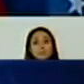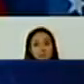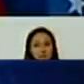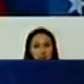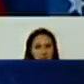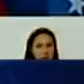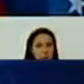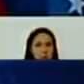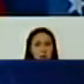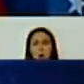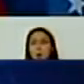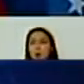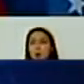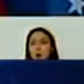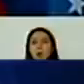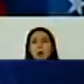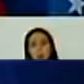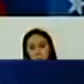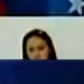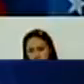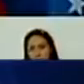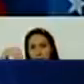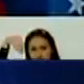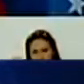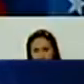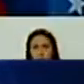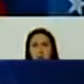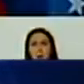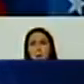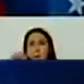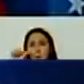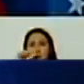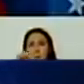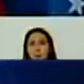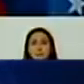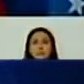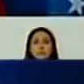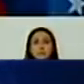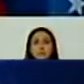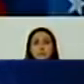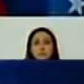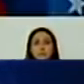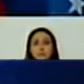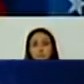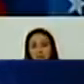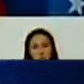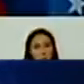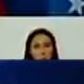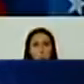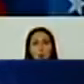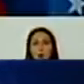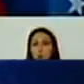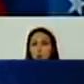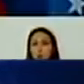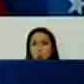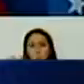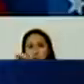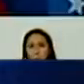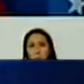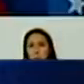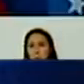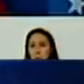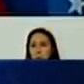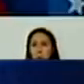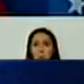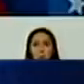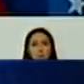especialísima en esta materia de tráfico de droga, utilizando a Venezuela como tránsito. Pues bien, como vemos, serán perseguidos